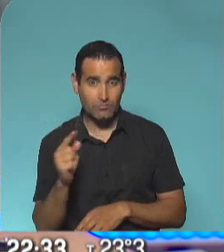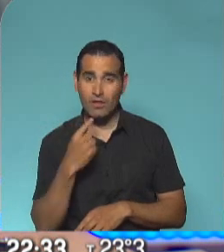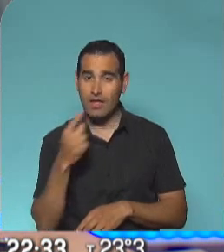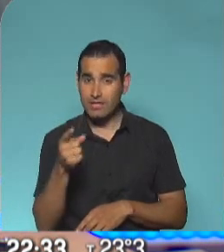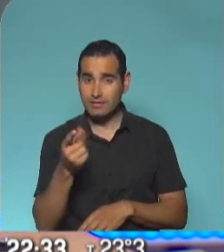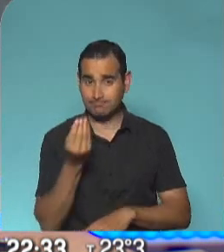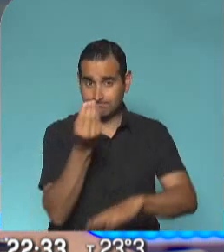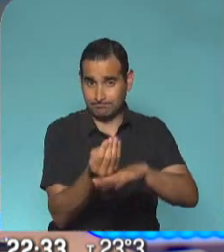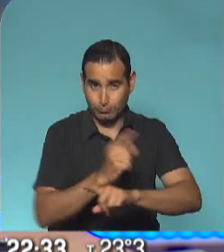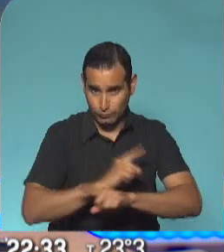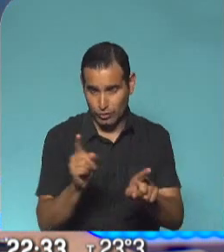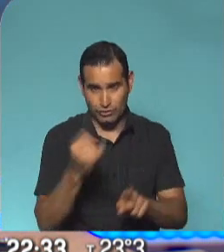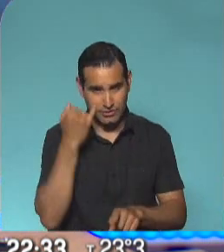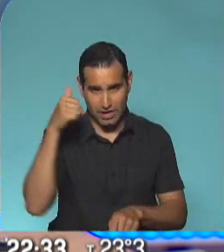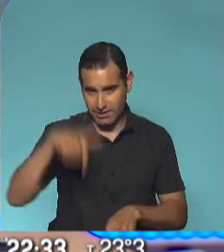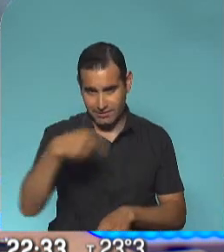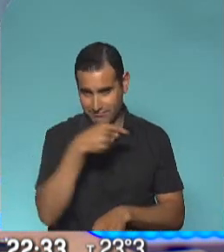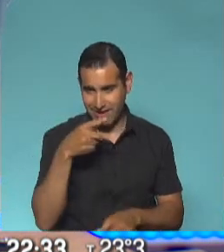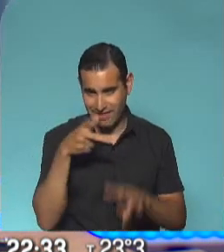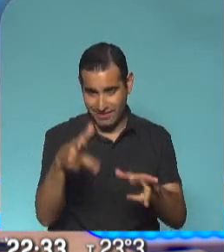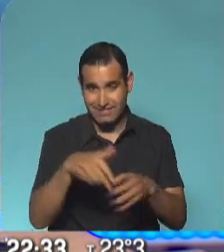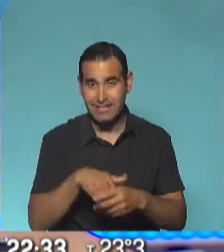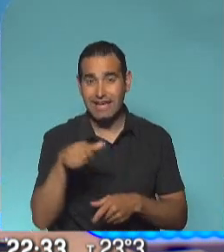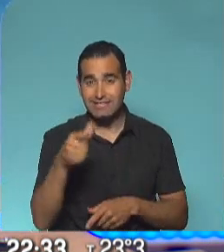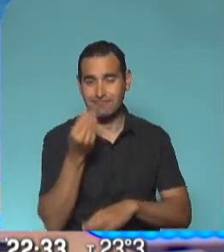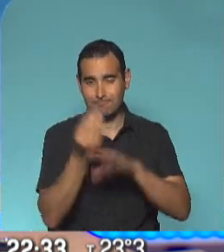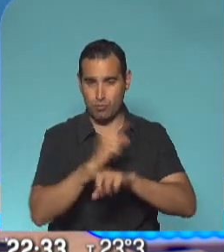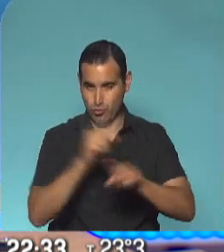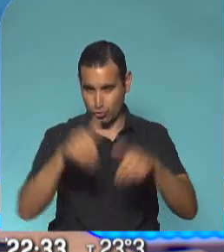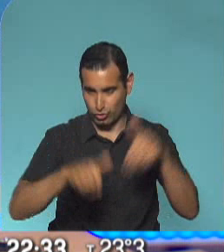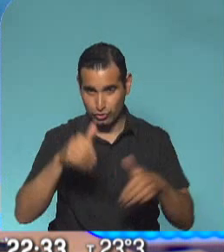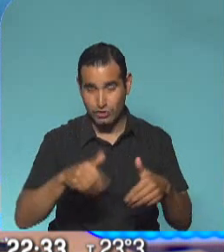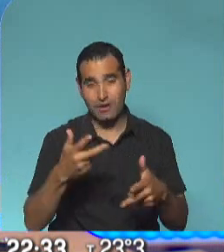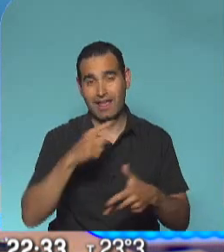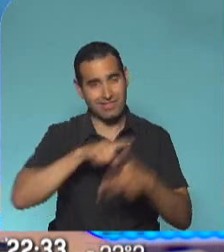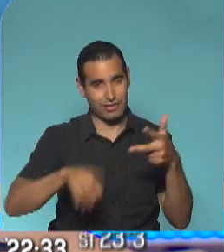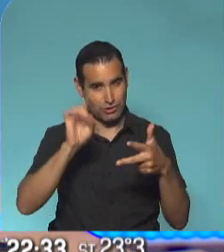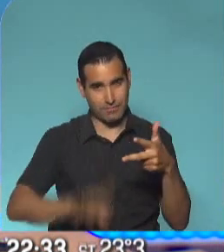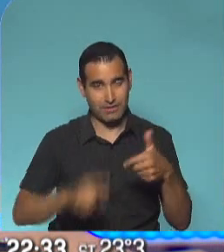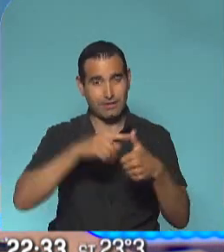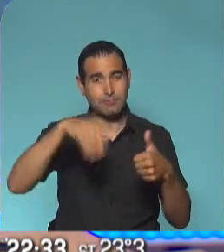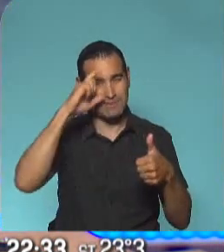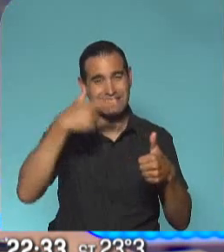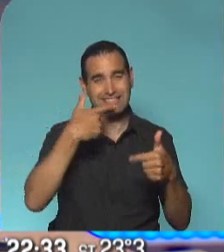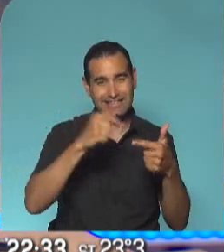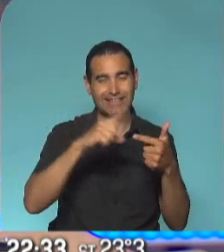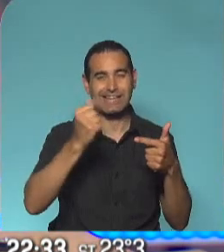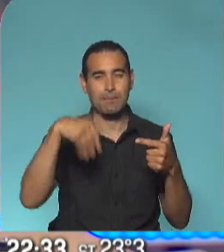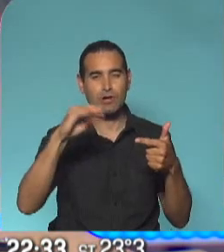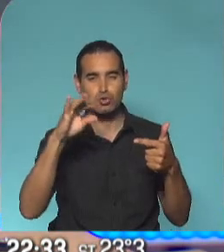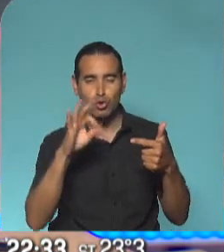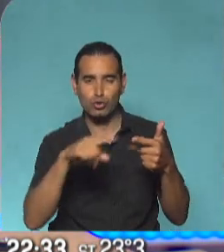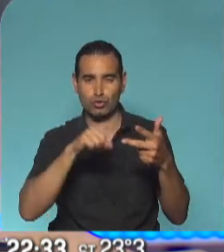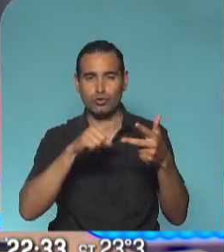la partida. Lo ha dicho esta misma semana, no será candidata. Entonces tenemos 3 candidatos. Mesa por un lado, Camacho por el